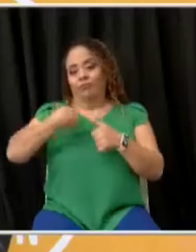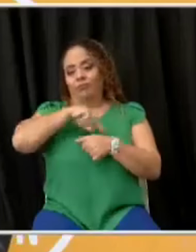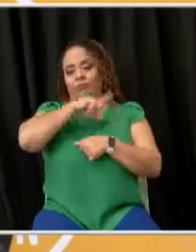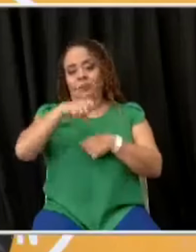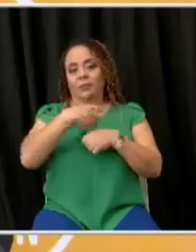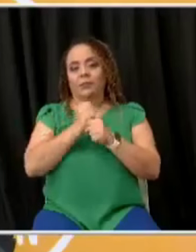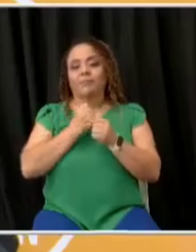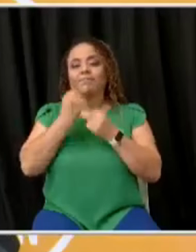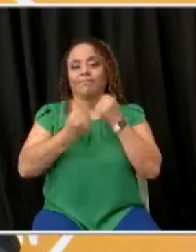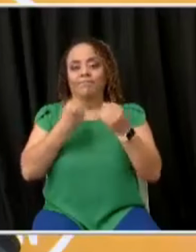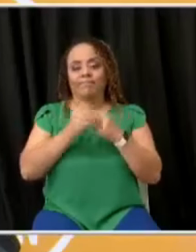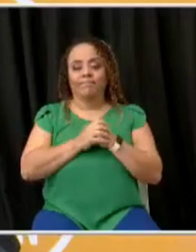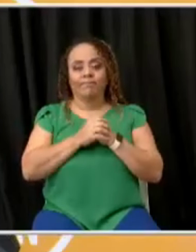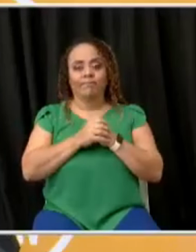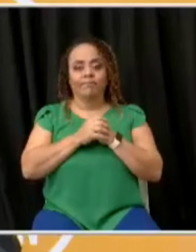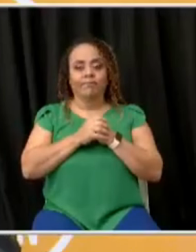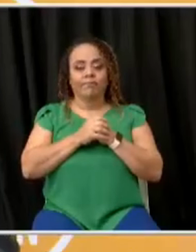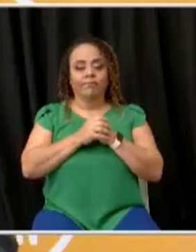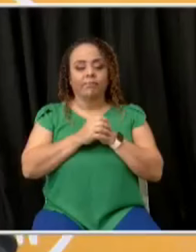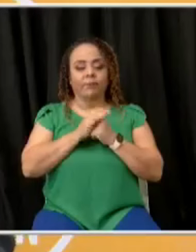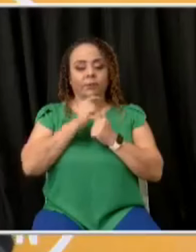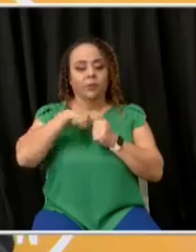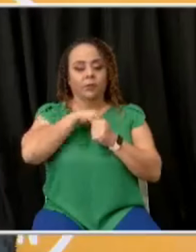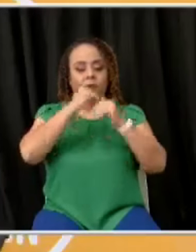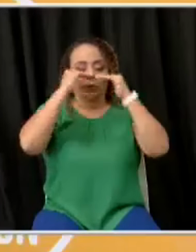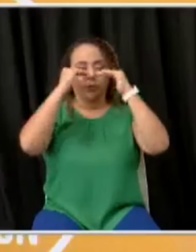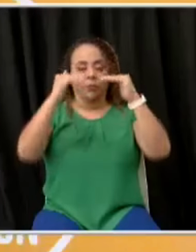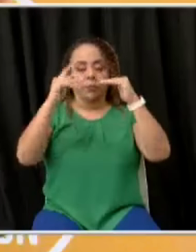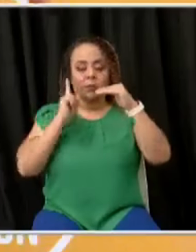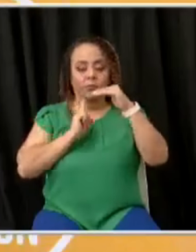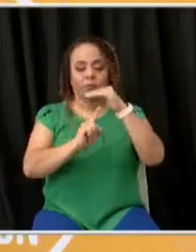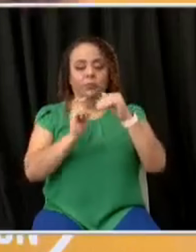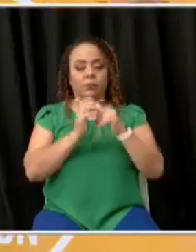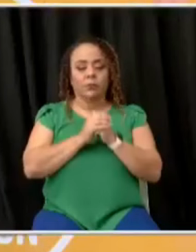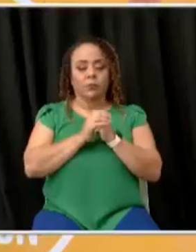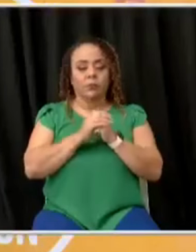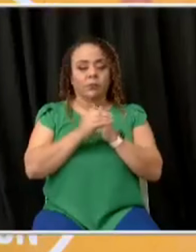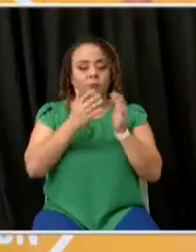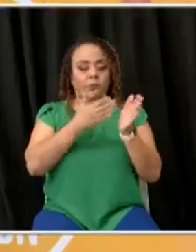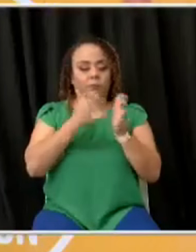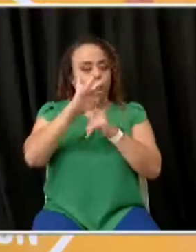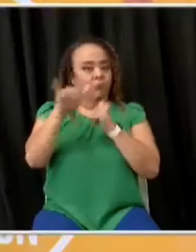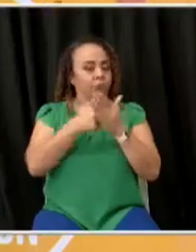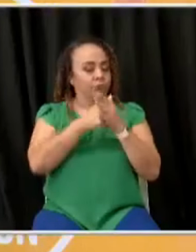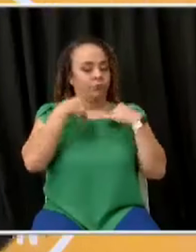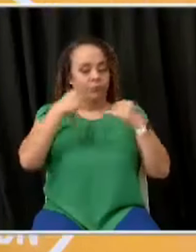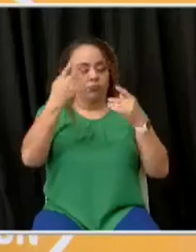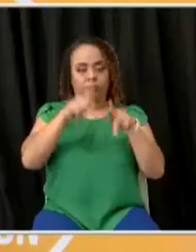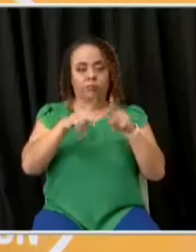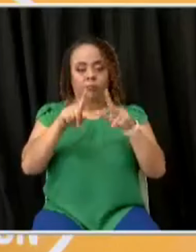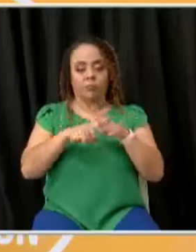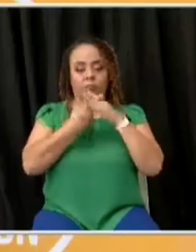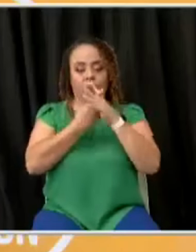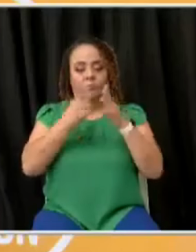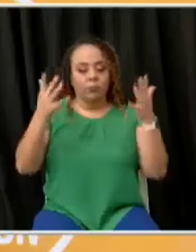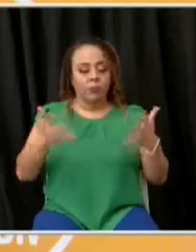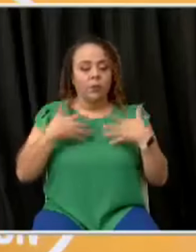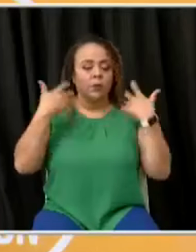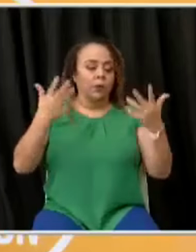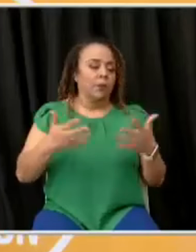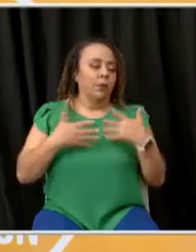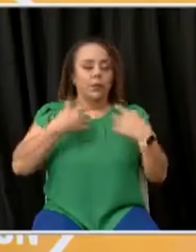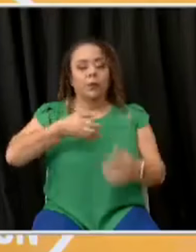digamos, es ponerlos a la sombra, quitarles toda la ropa para que la persona empiece a ventilar, pero darle a